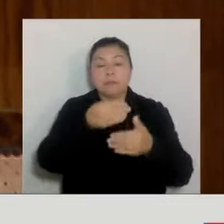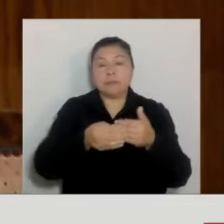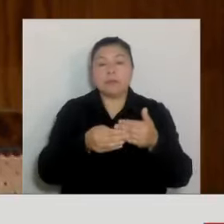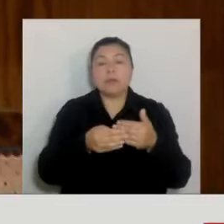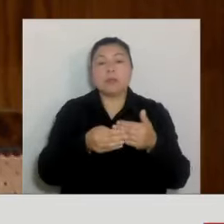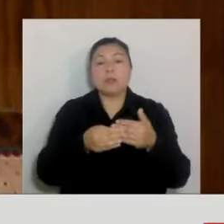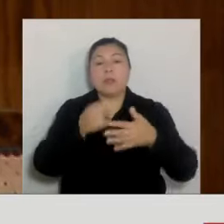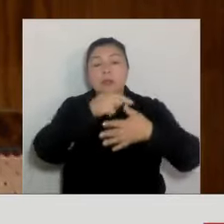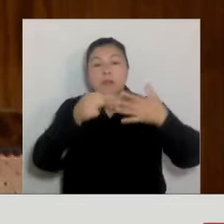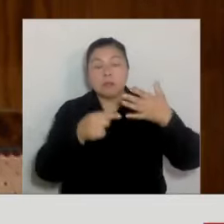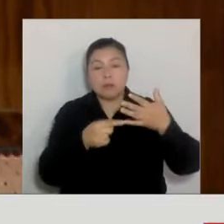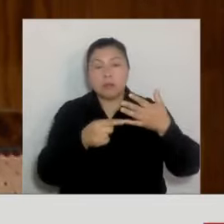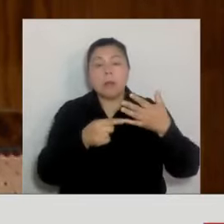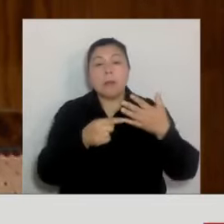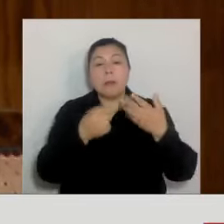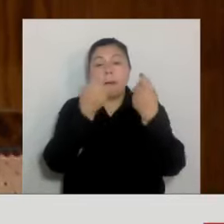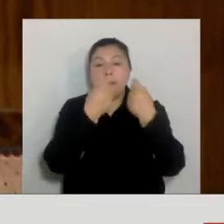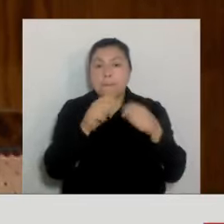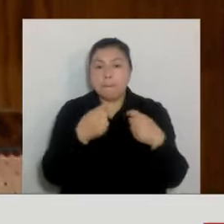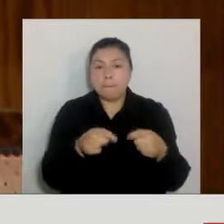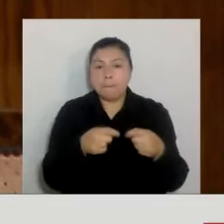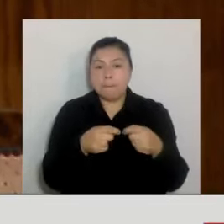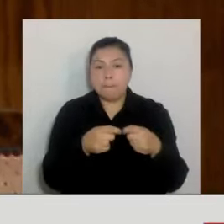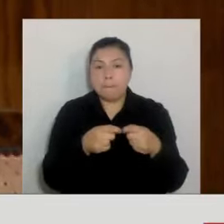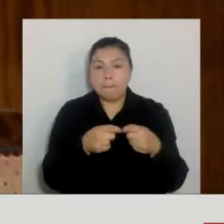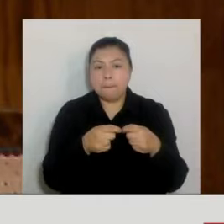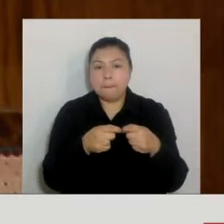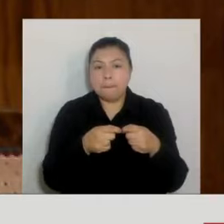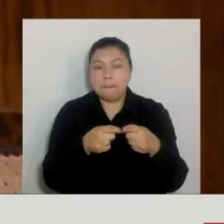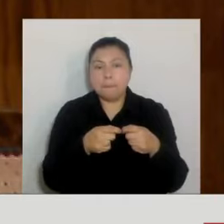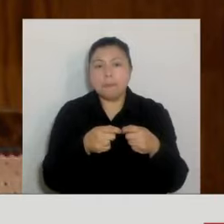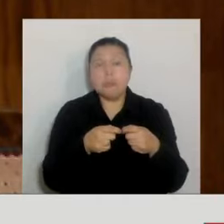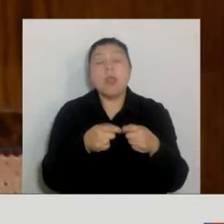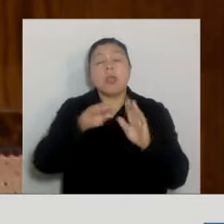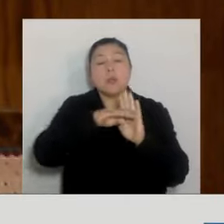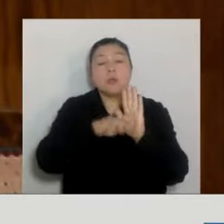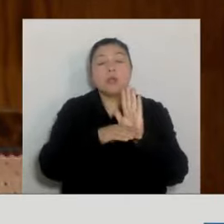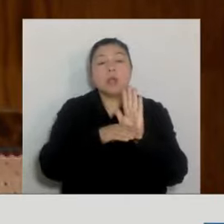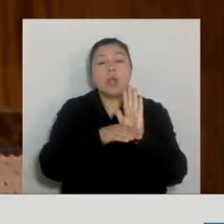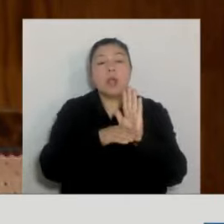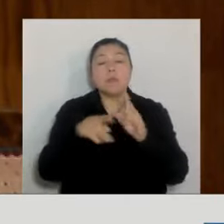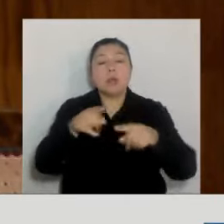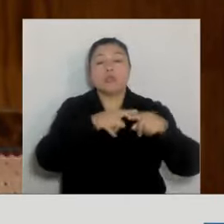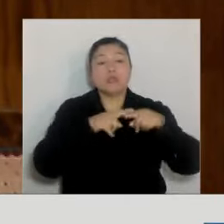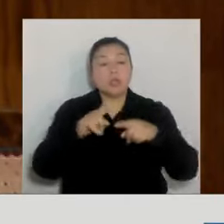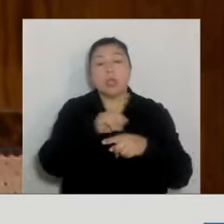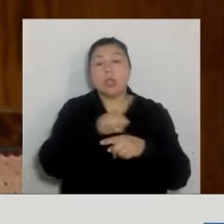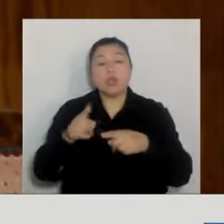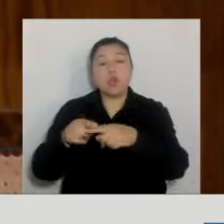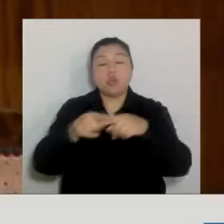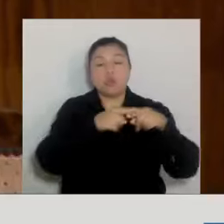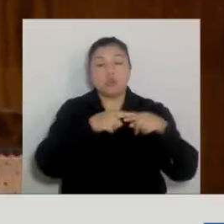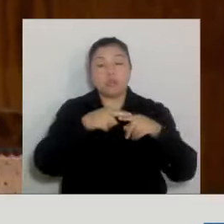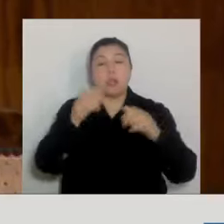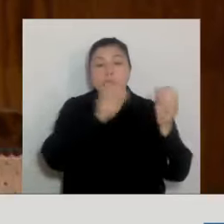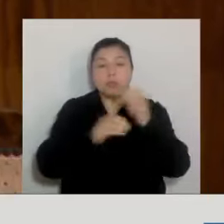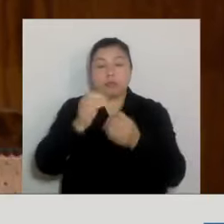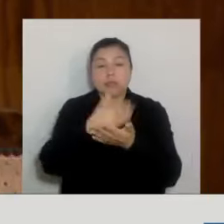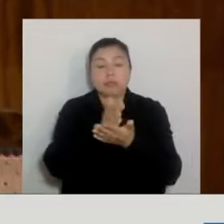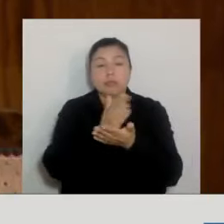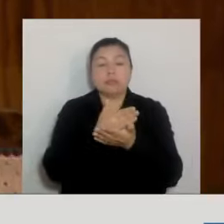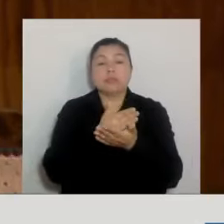lineamientos para la evaluación exante de programas sociales y no sociales elaborar el plan anual de evaluación de